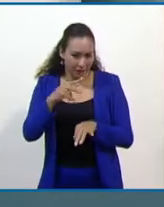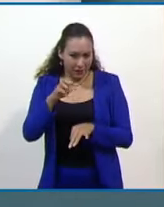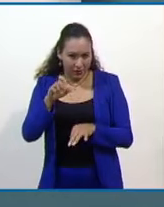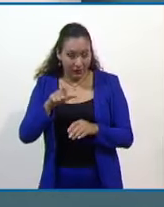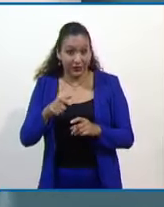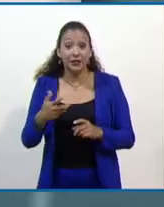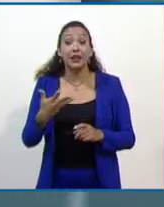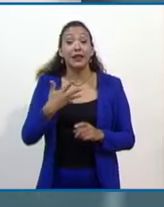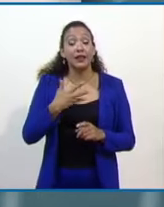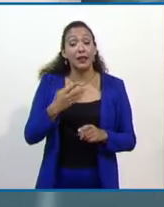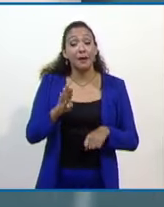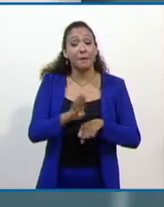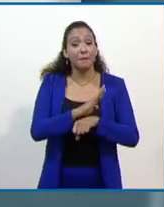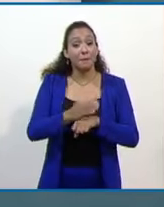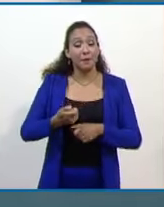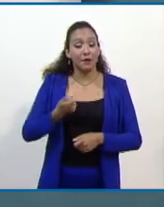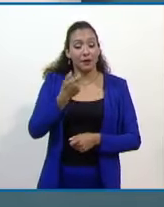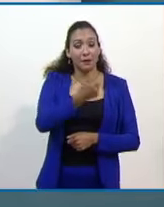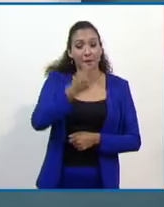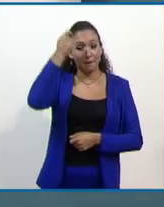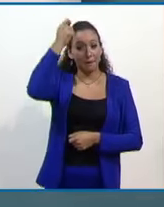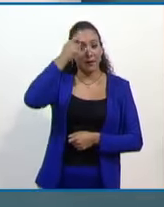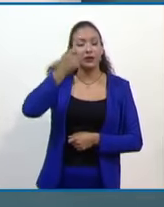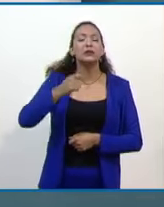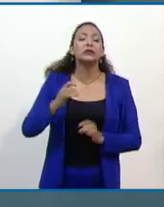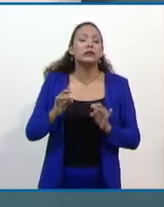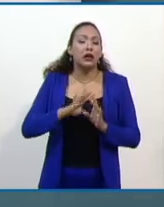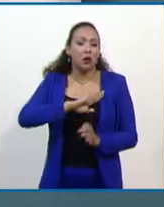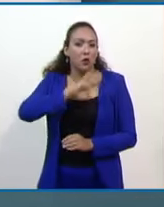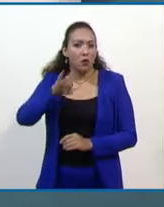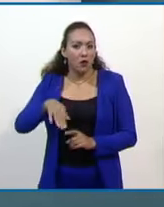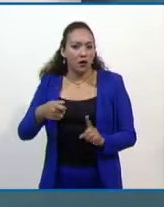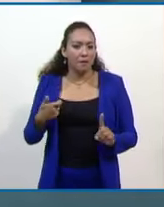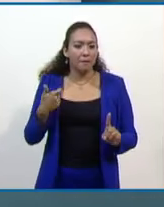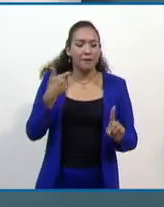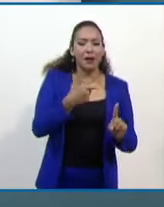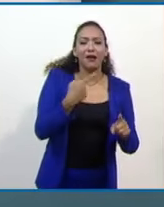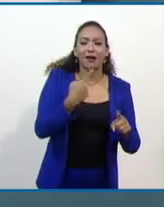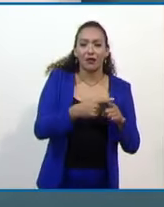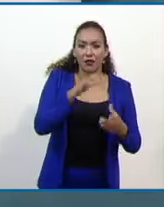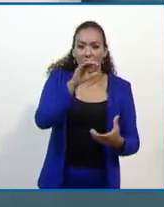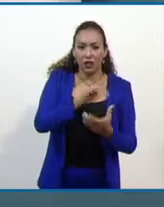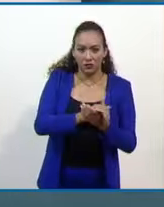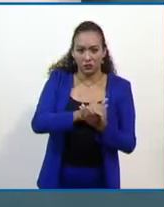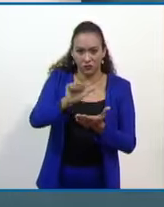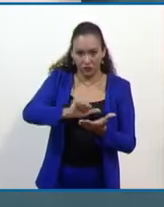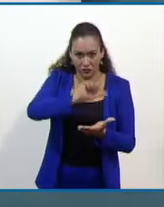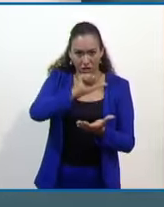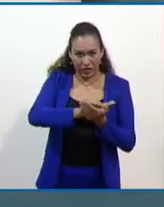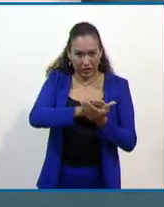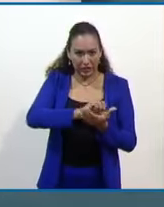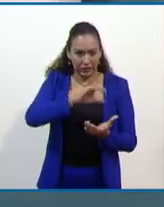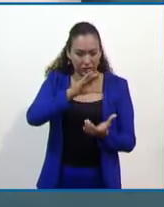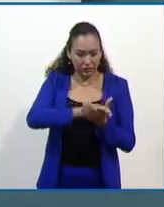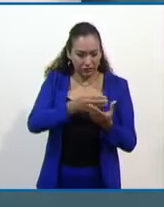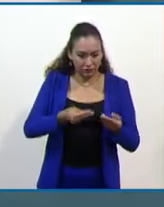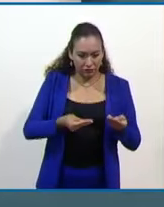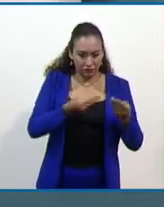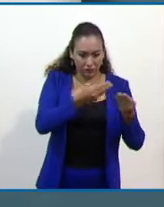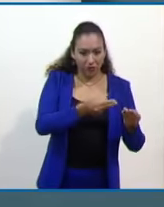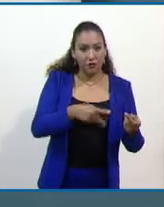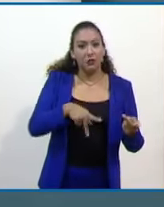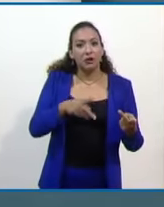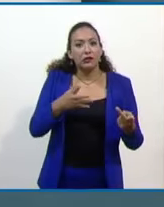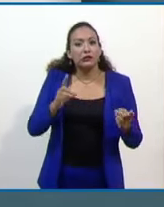de beneficiarias de las prestaciones de un trabajador fallecido, aun cuando alguna de ellas no haya sido designada previamente. La sala explicó